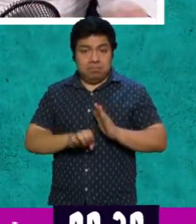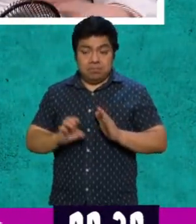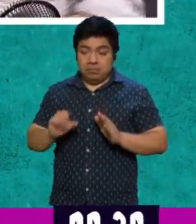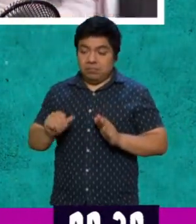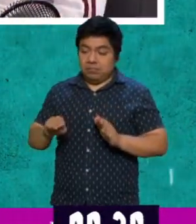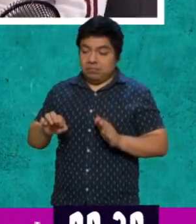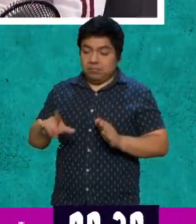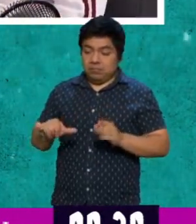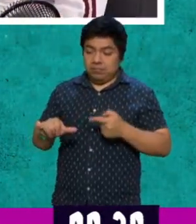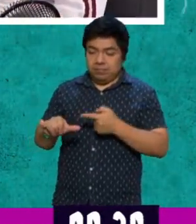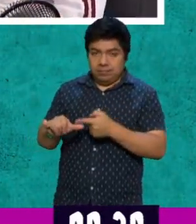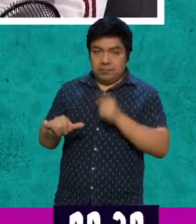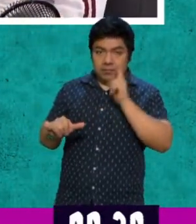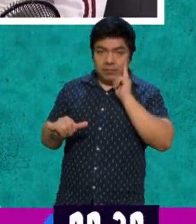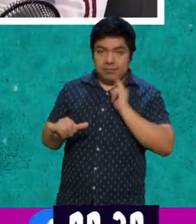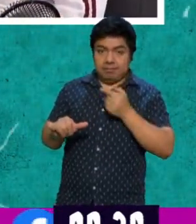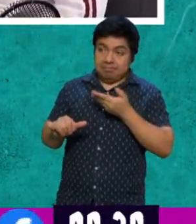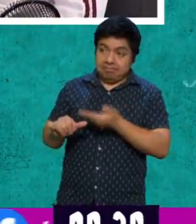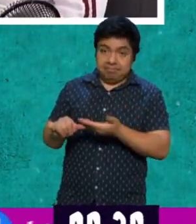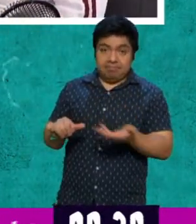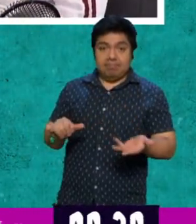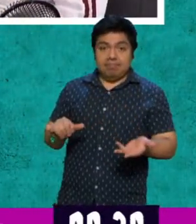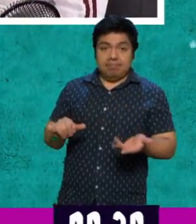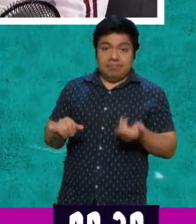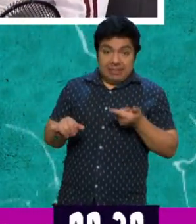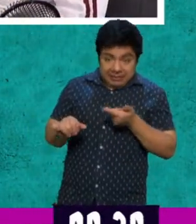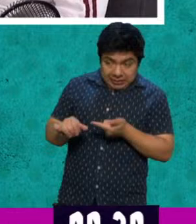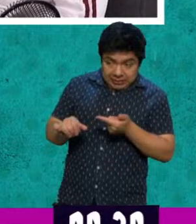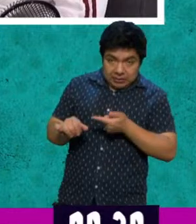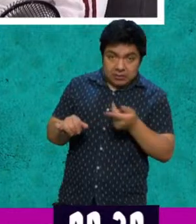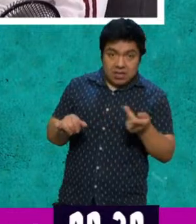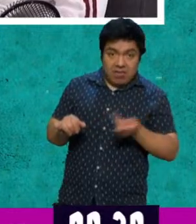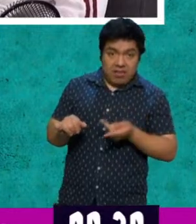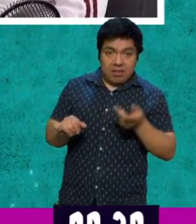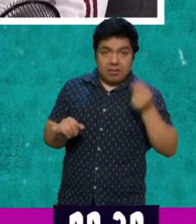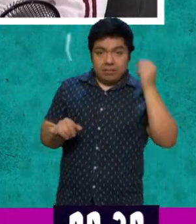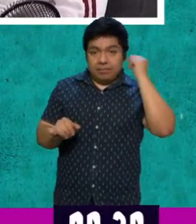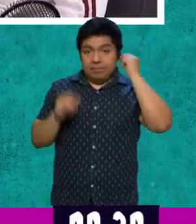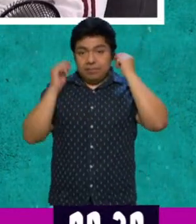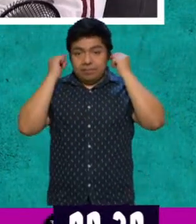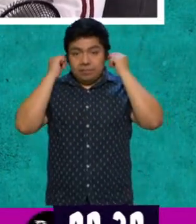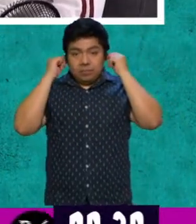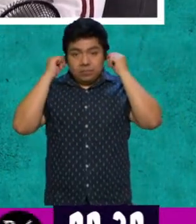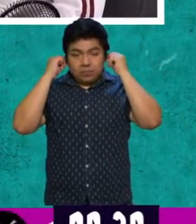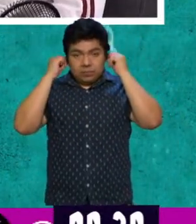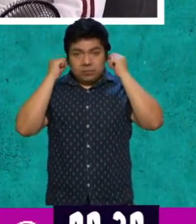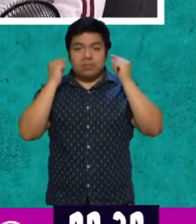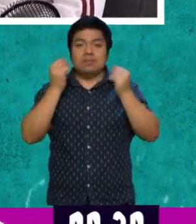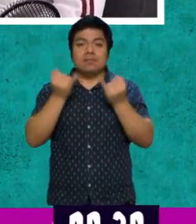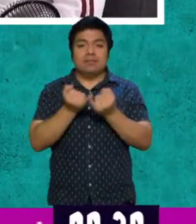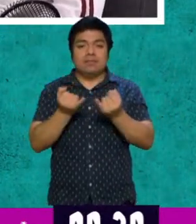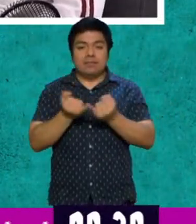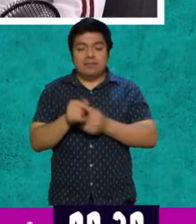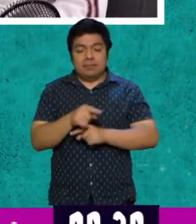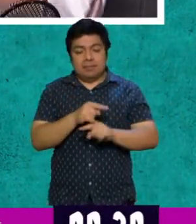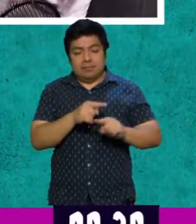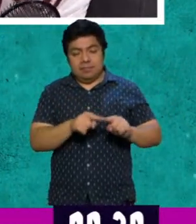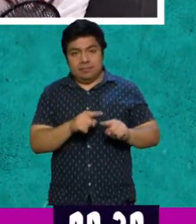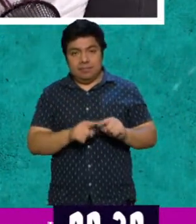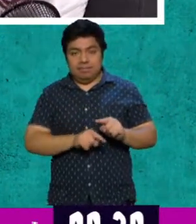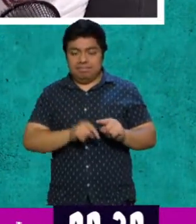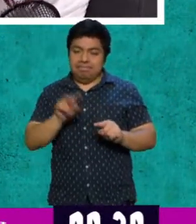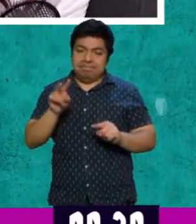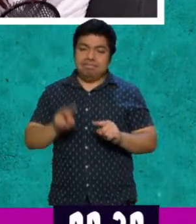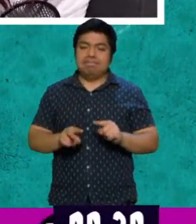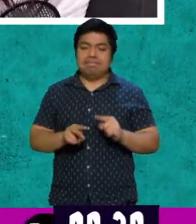es lamentablemente Ella un es la caso víctima. extremo Sí. y es una víctima. Y lo otro, también son víctimas de esta